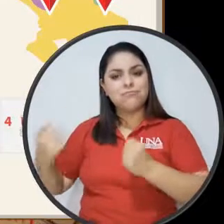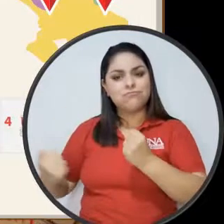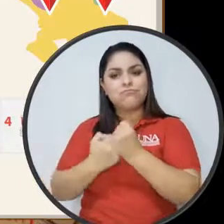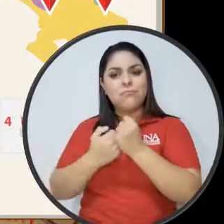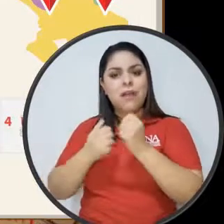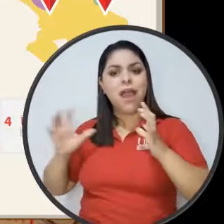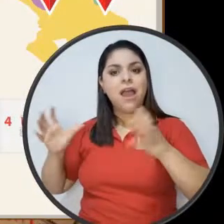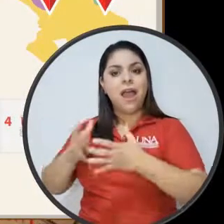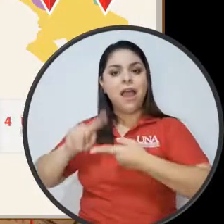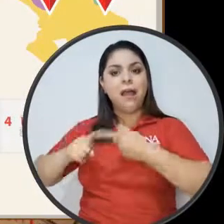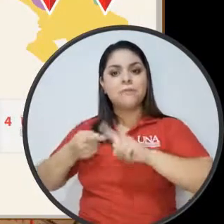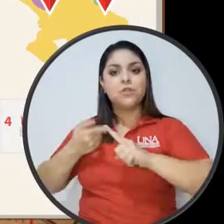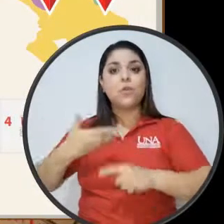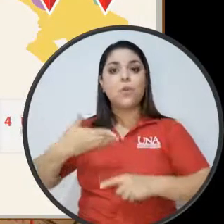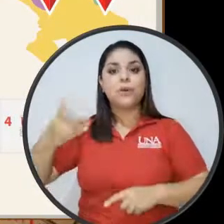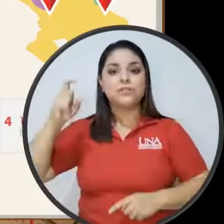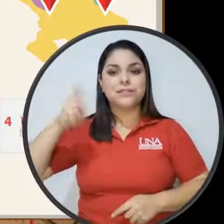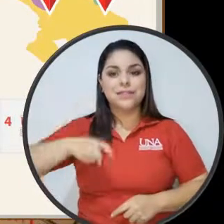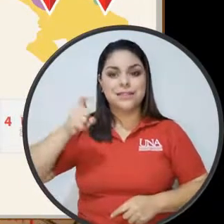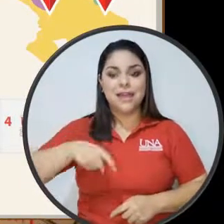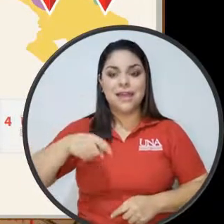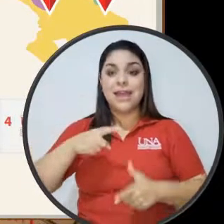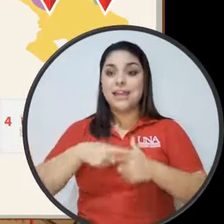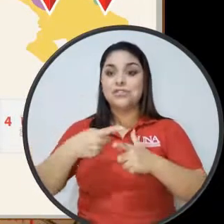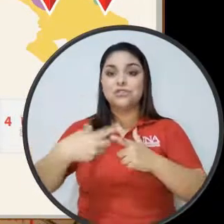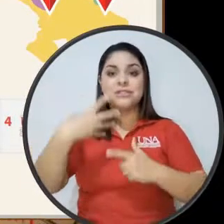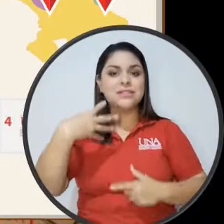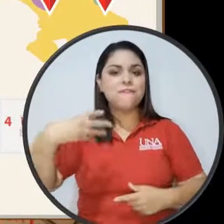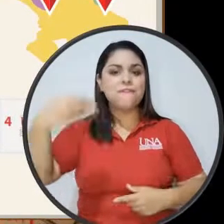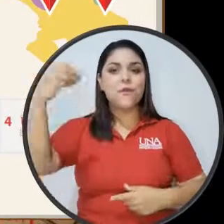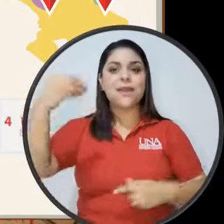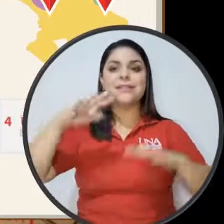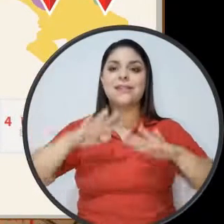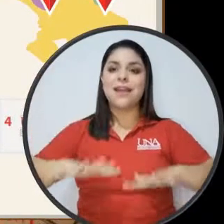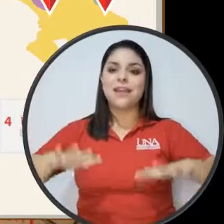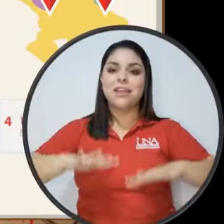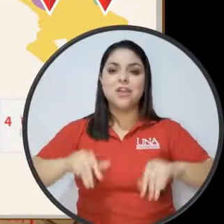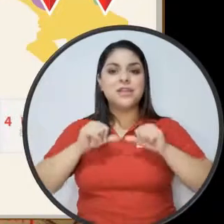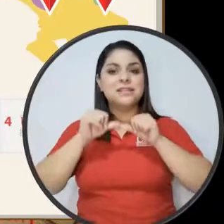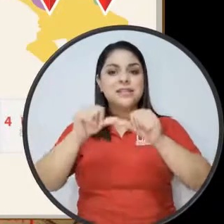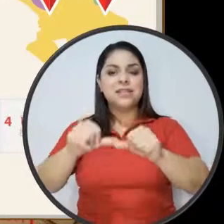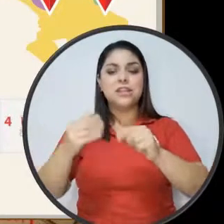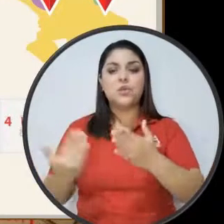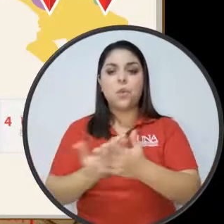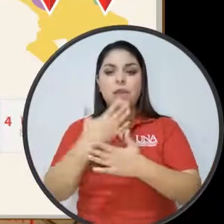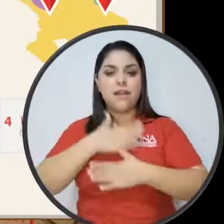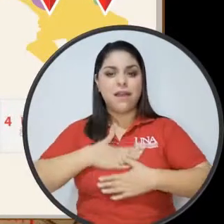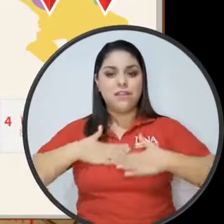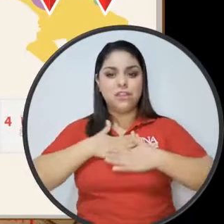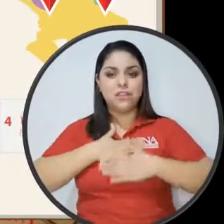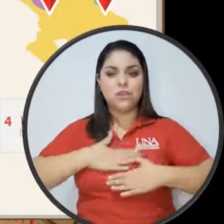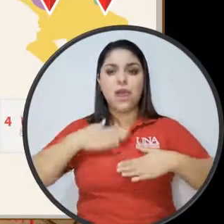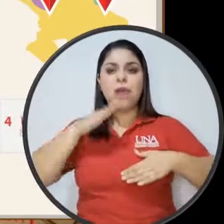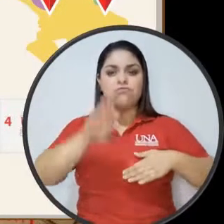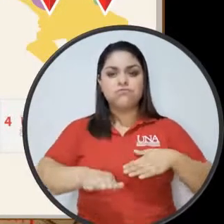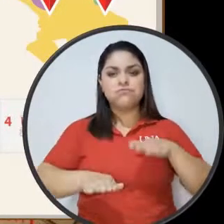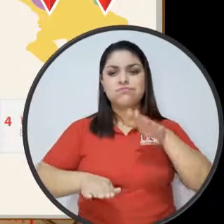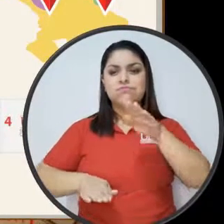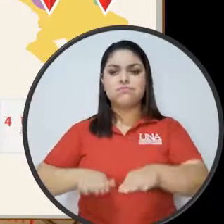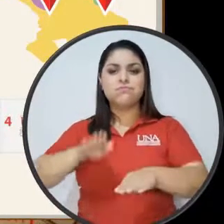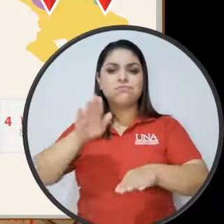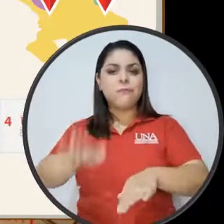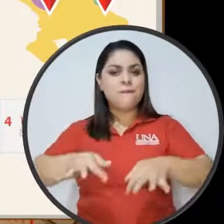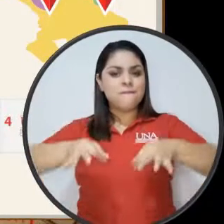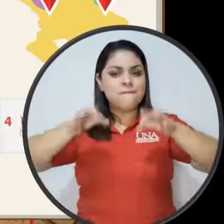sus aliados cuando lo necesitara. Así que se fue mucho más tranquilo a continuar con su nueva aventura, dando